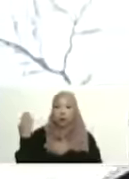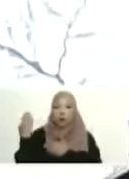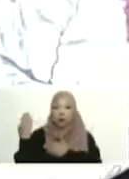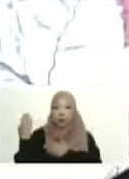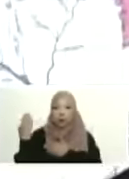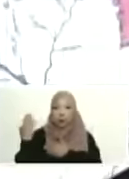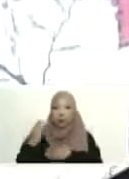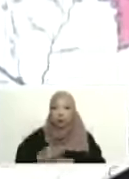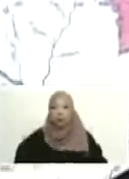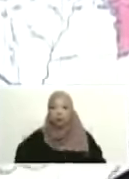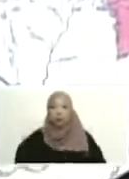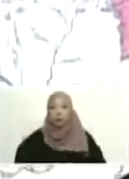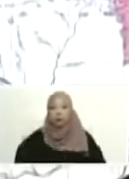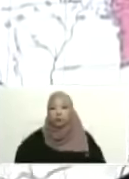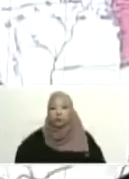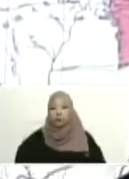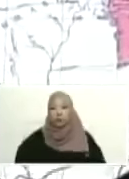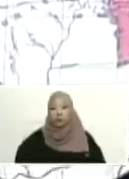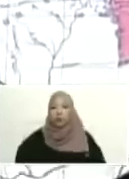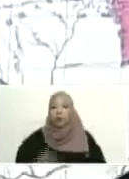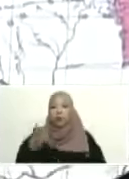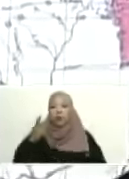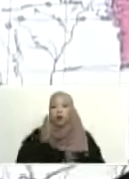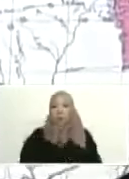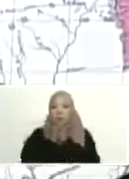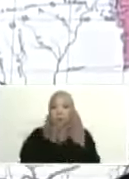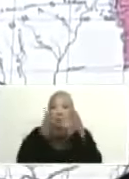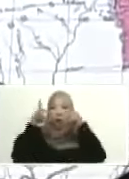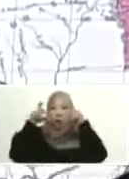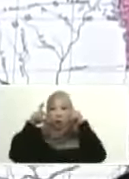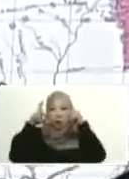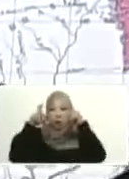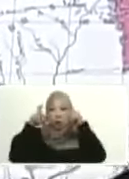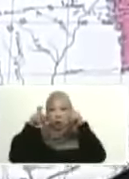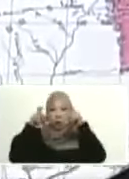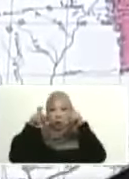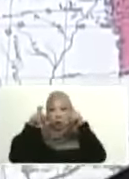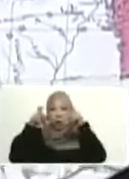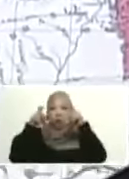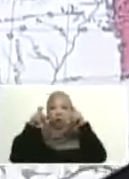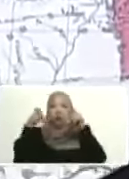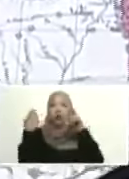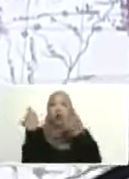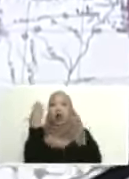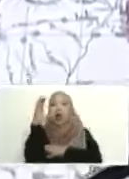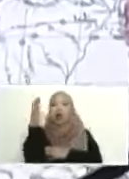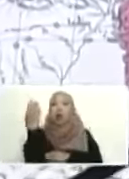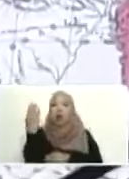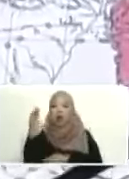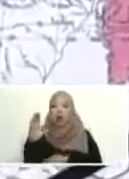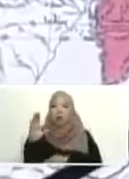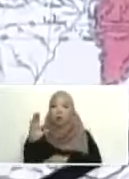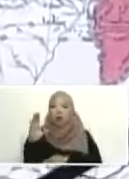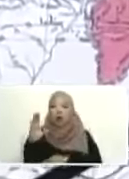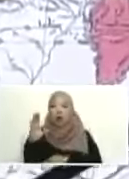Si se puede tomar bien en cámara el mapa oficial de la Gran Colombia,